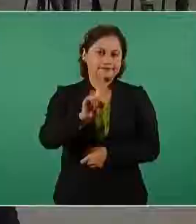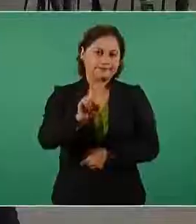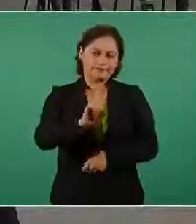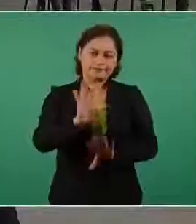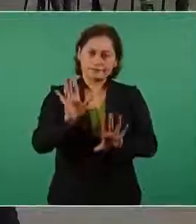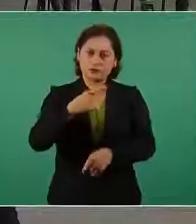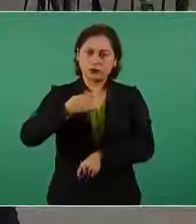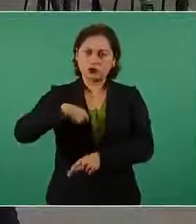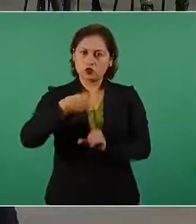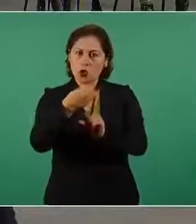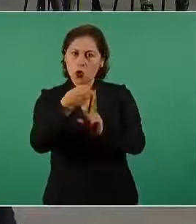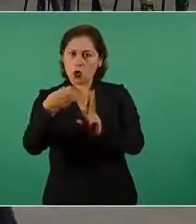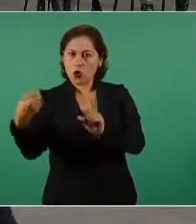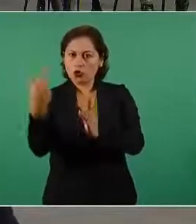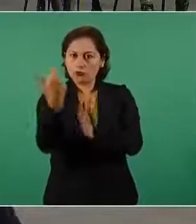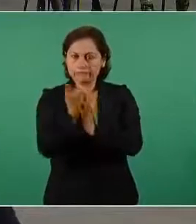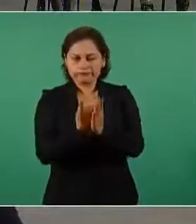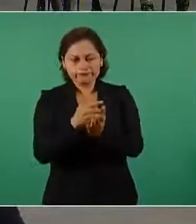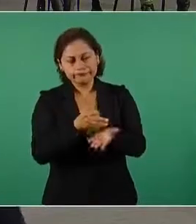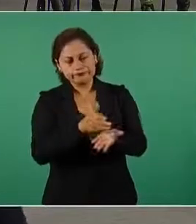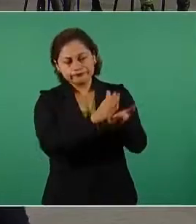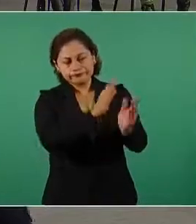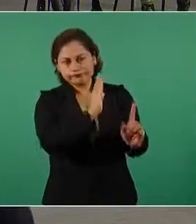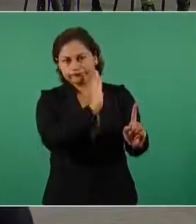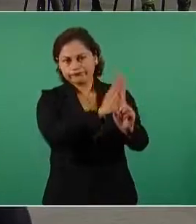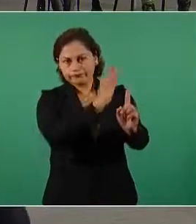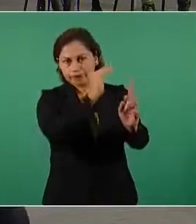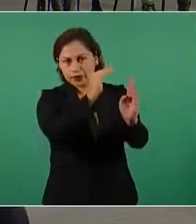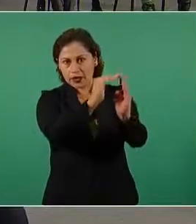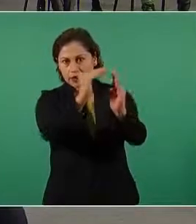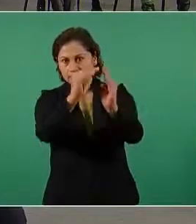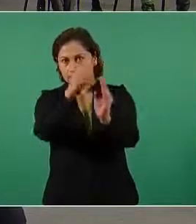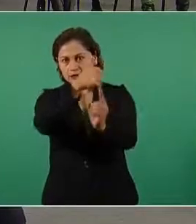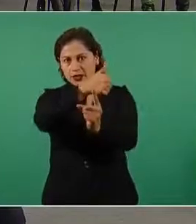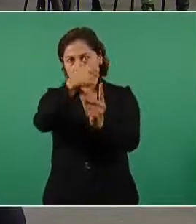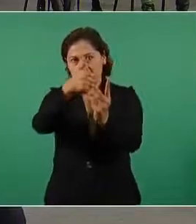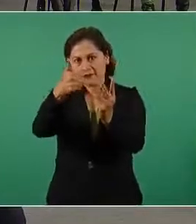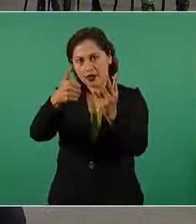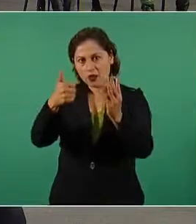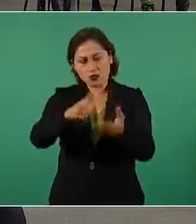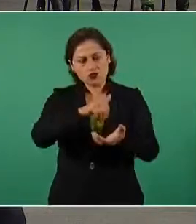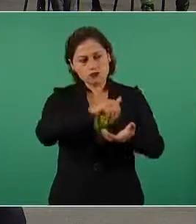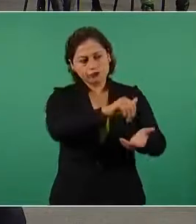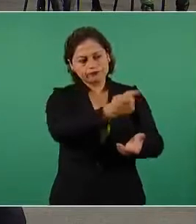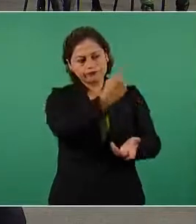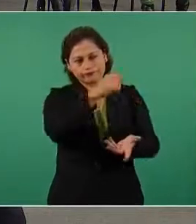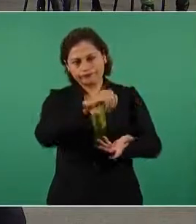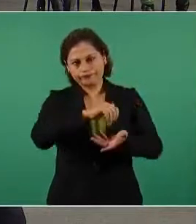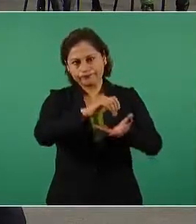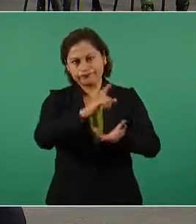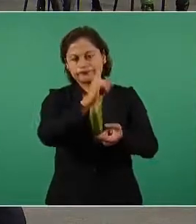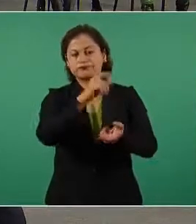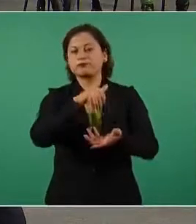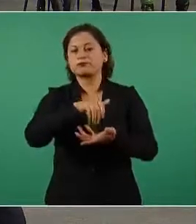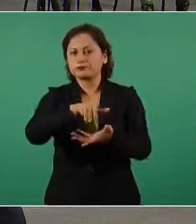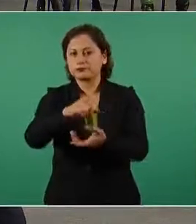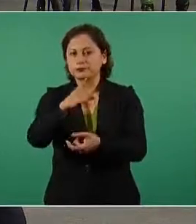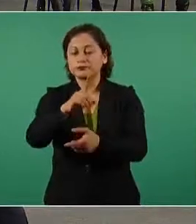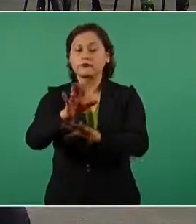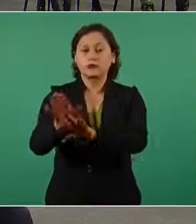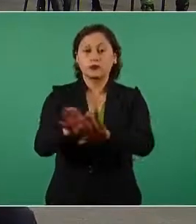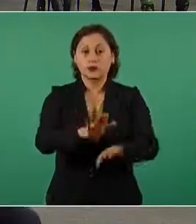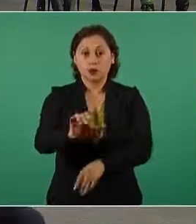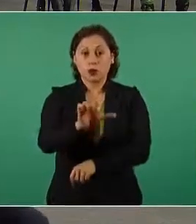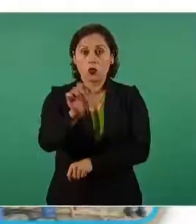las familias. La que sigue, por favor. En lo que se refiere a otros insumos que se han estado entregando, que es el agua, muy importante para ese tipo